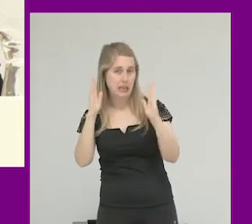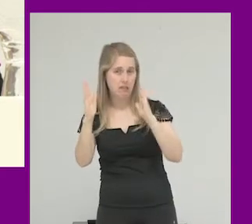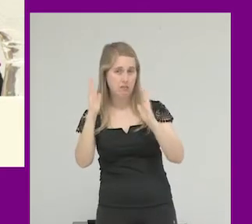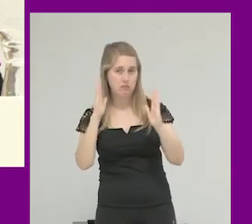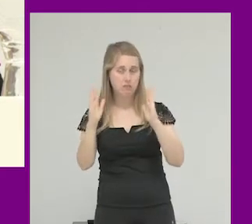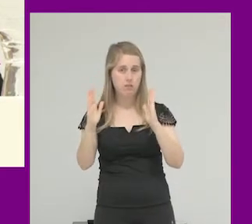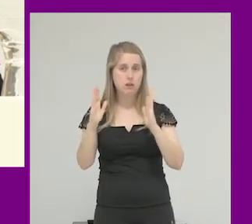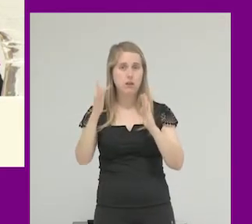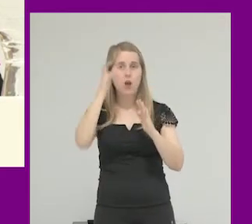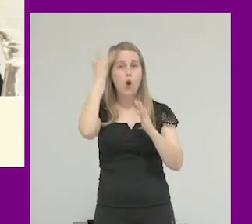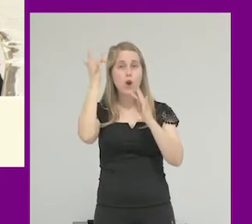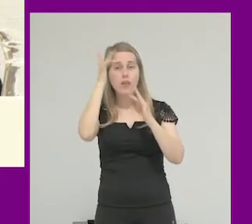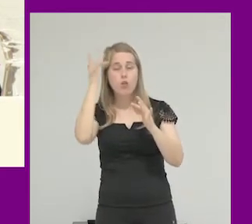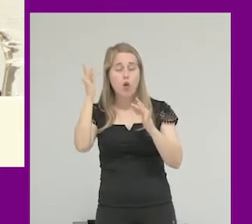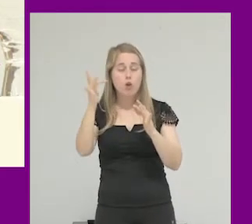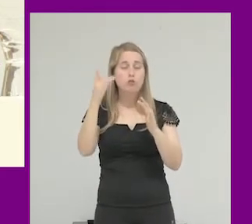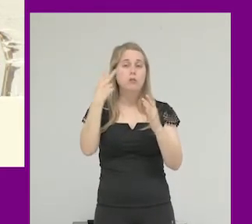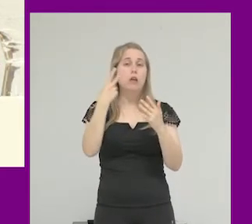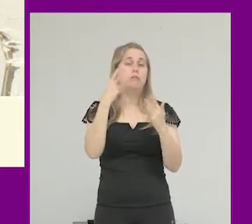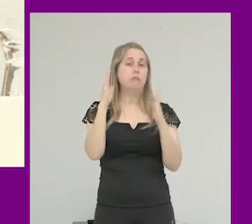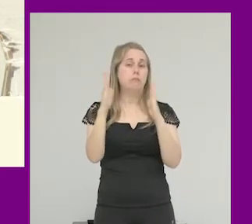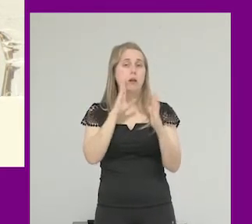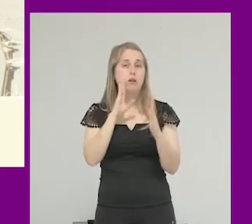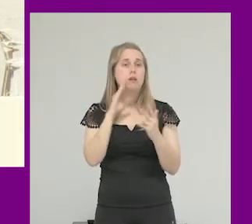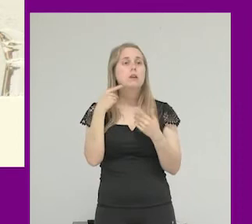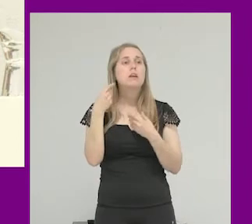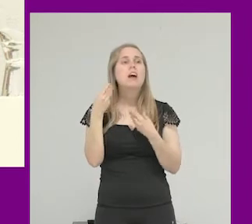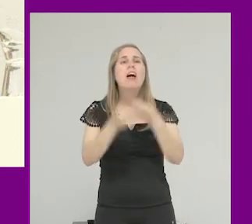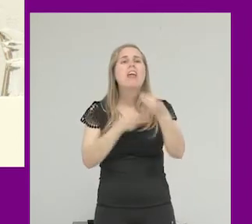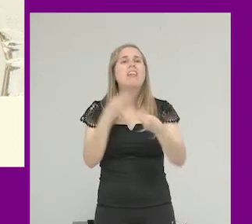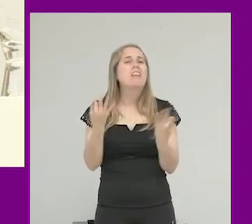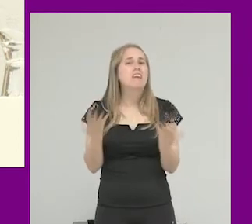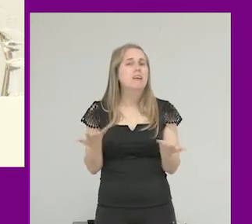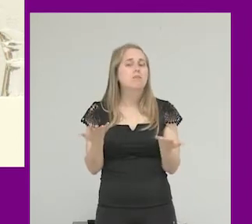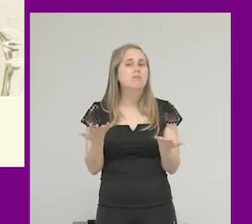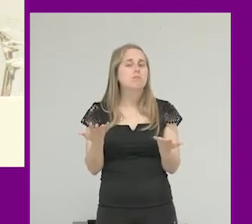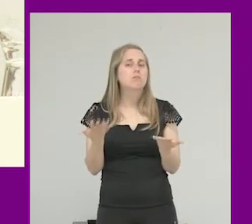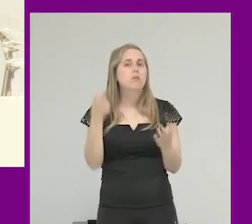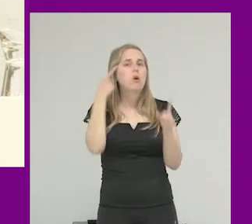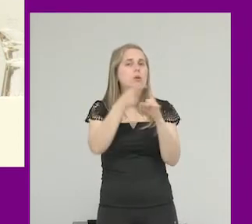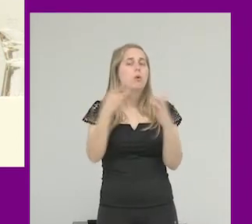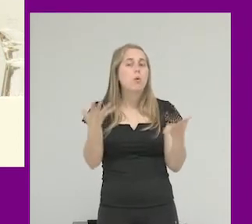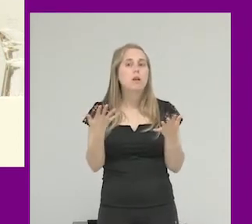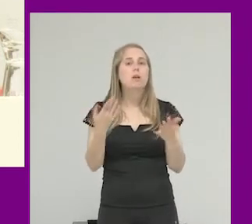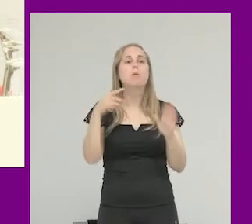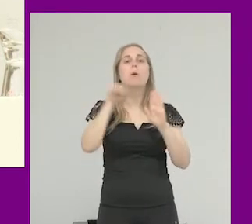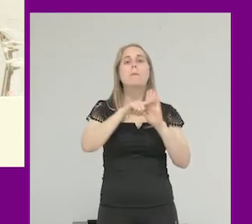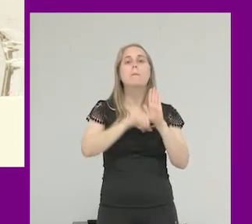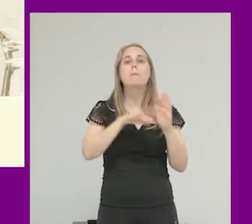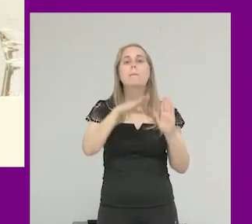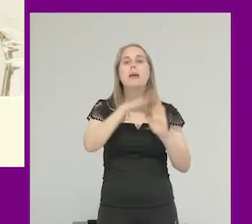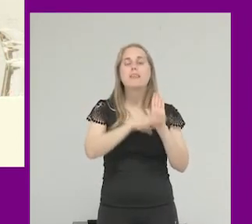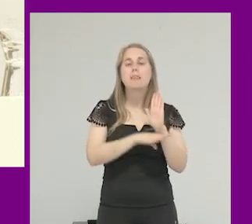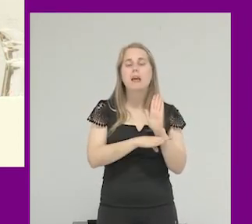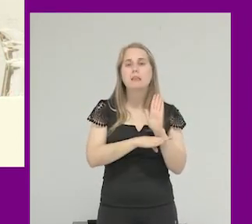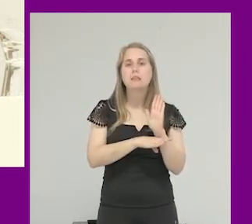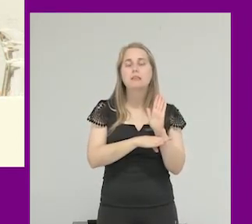este Horizonte Europa 21-27 lo que hace es establecer medidas en el sentido